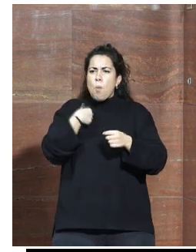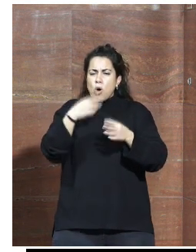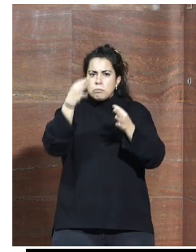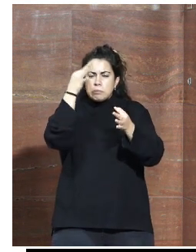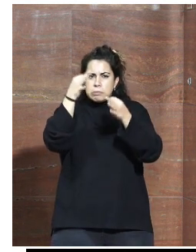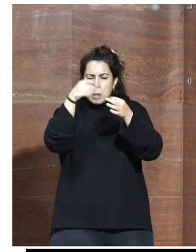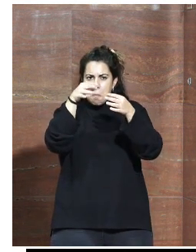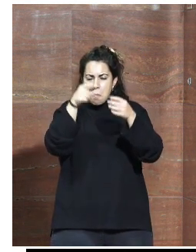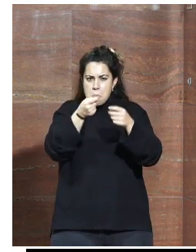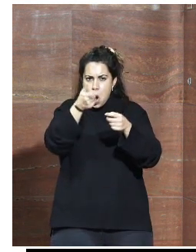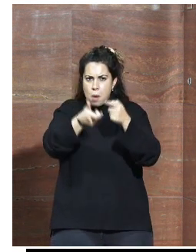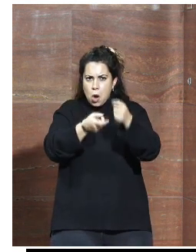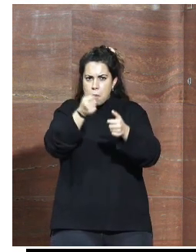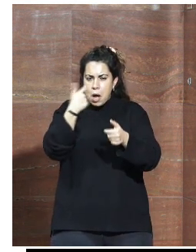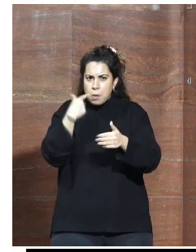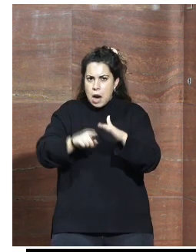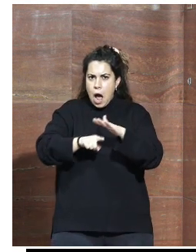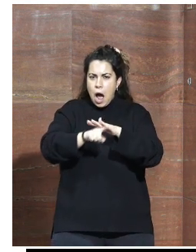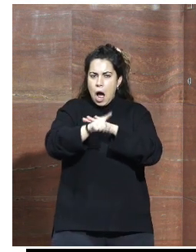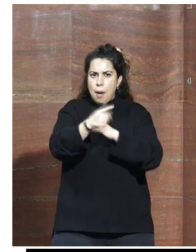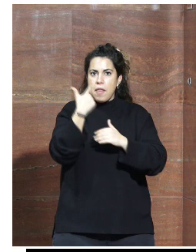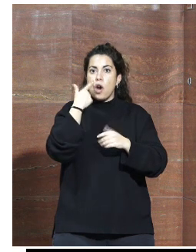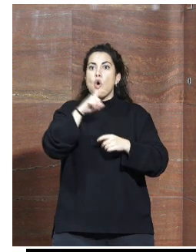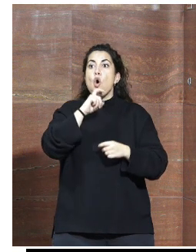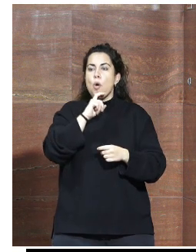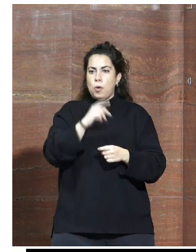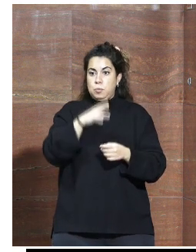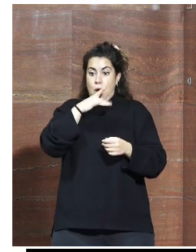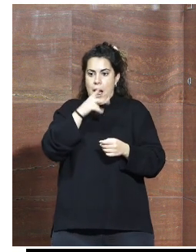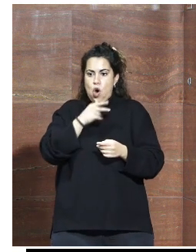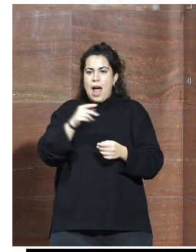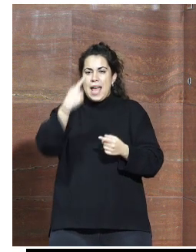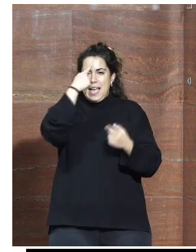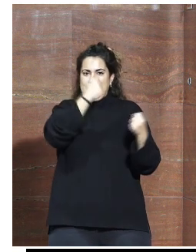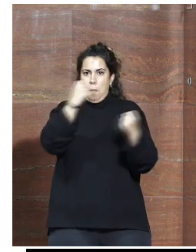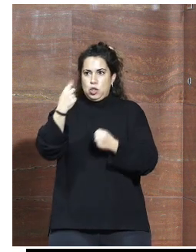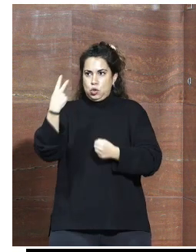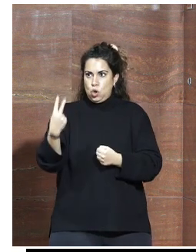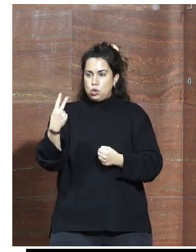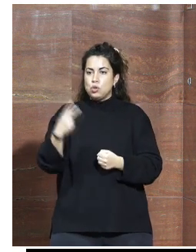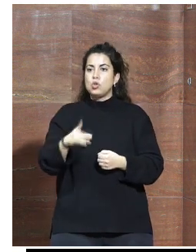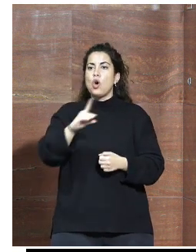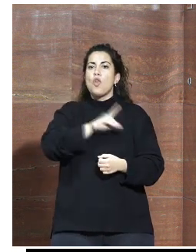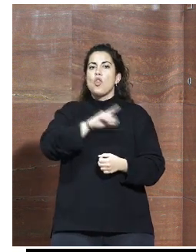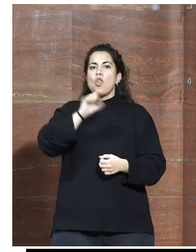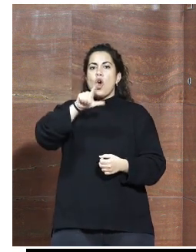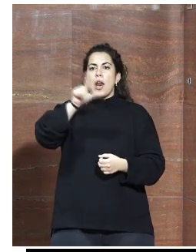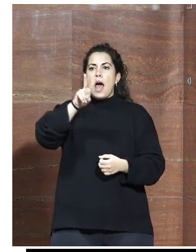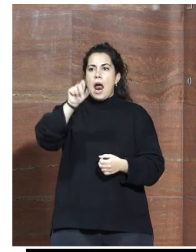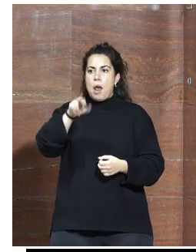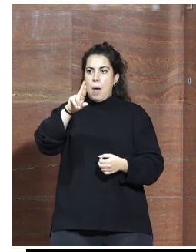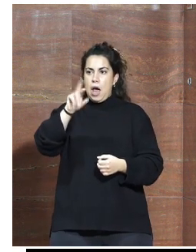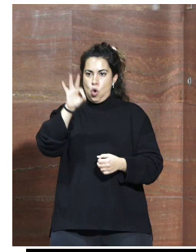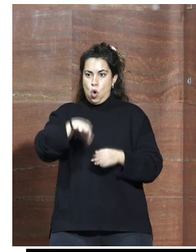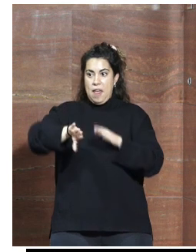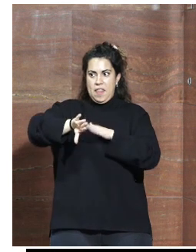seguir avanzando, tenemos con nosotros esta tarde a dos expertos, a don Álvaro Cervera Escario, a la derecha,